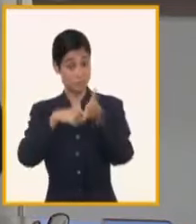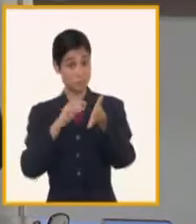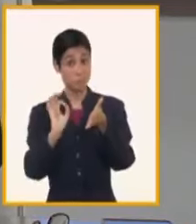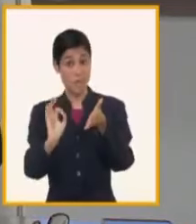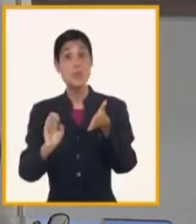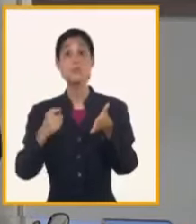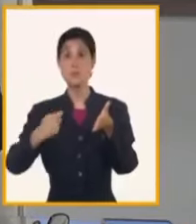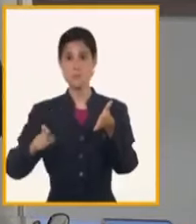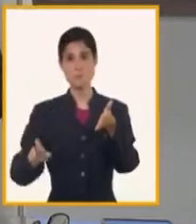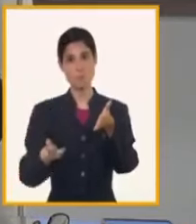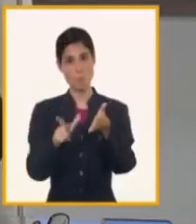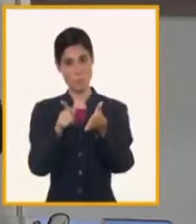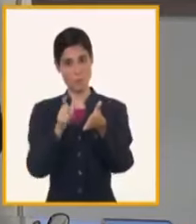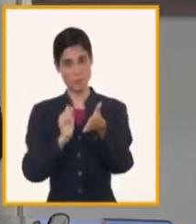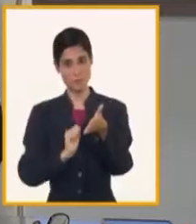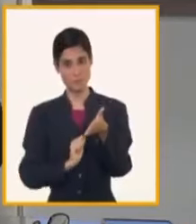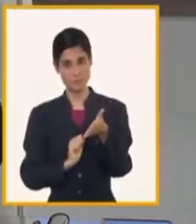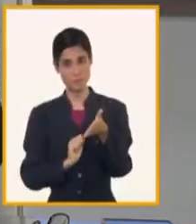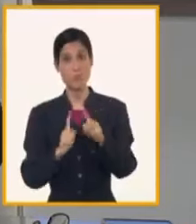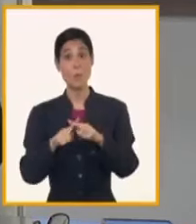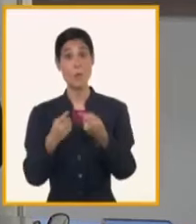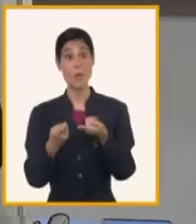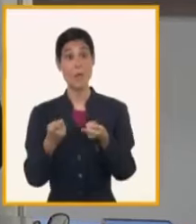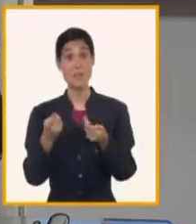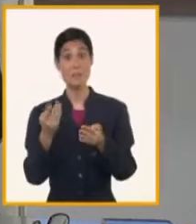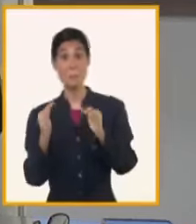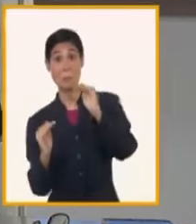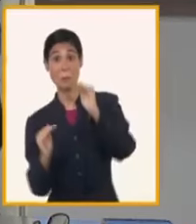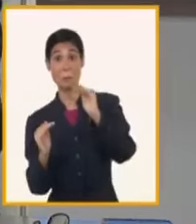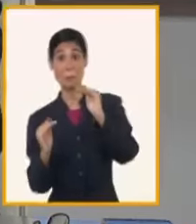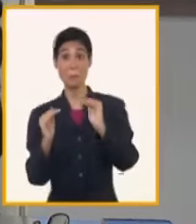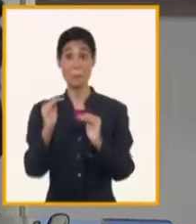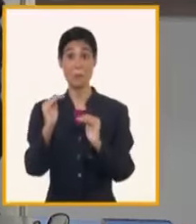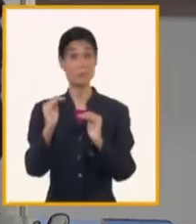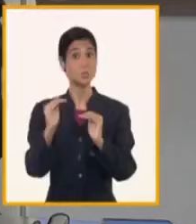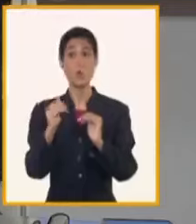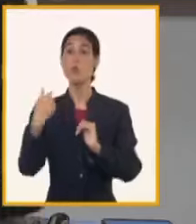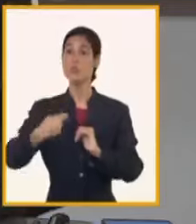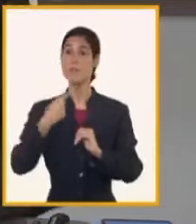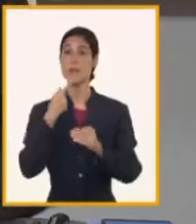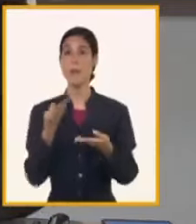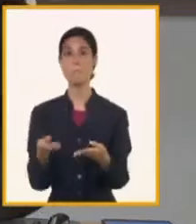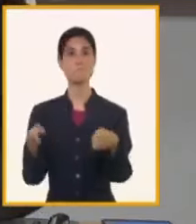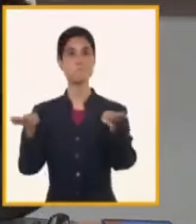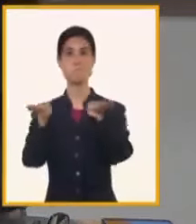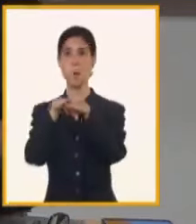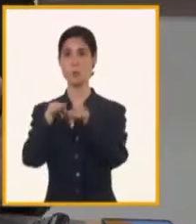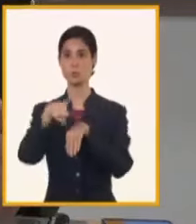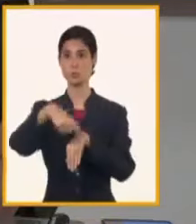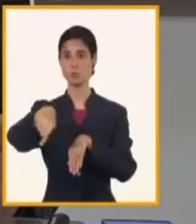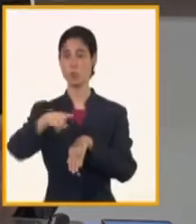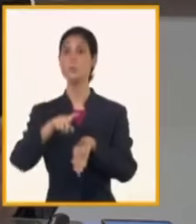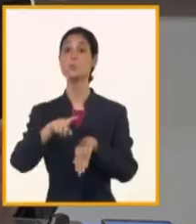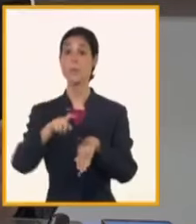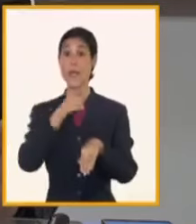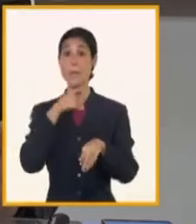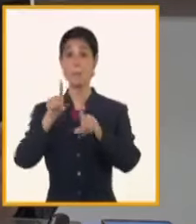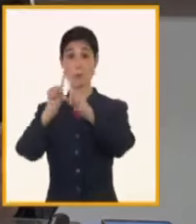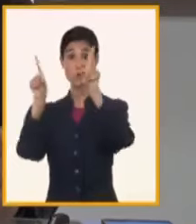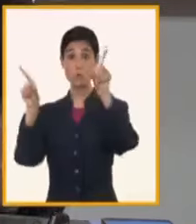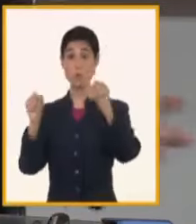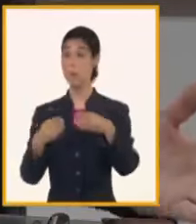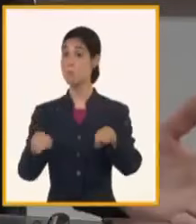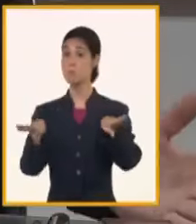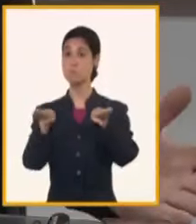nacionalmente porque si no nos desbalancea el sistema completo si hay una indisciplina ahí nos desbalancea Y puede que ser que colapse el